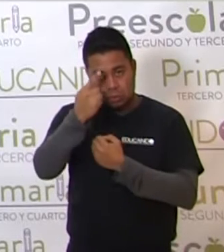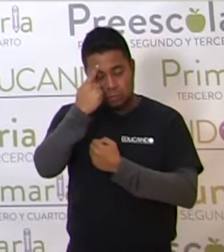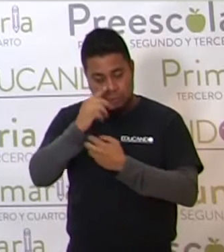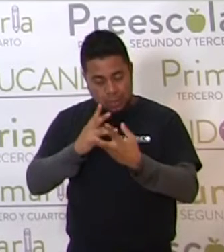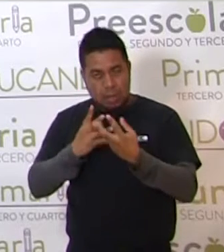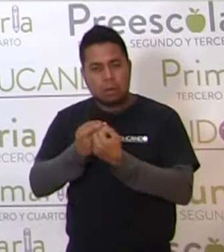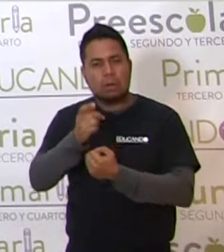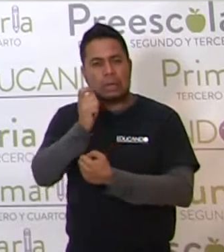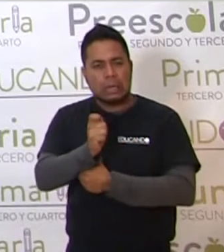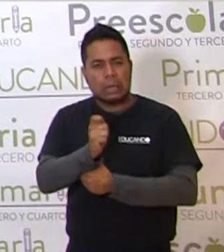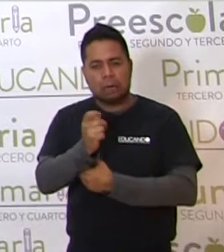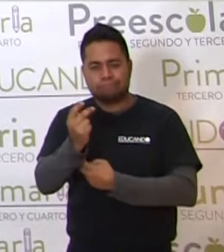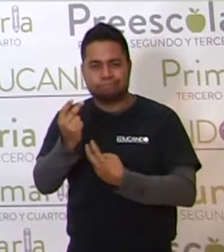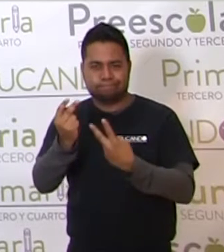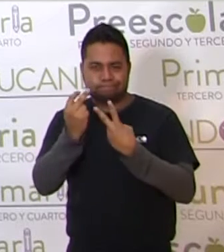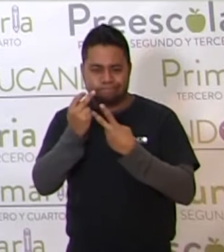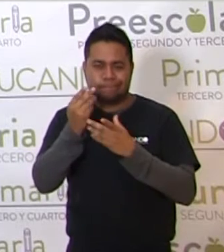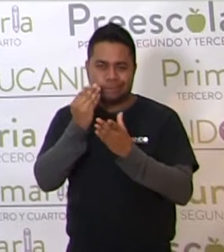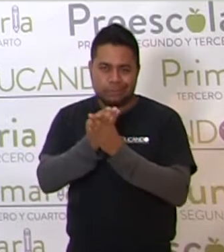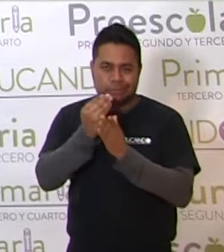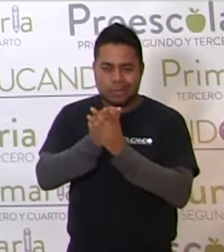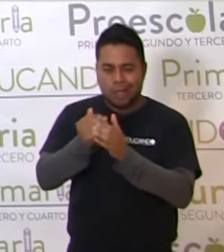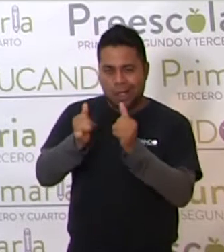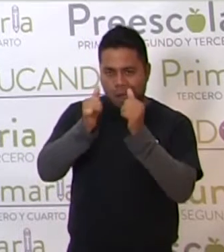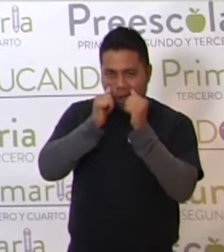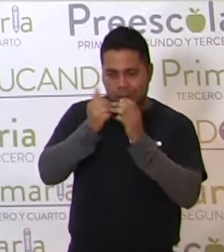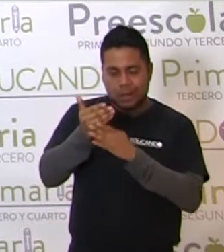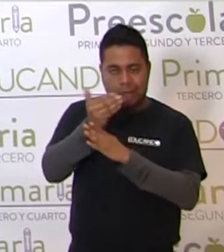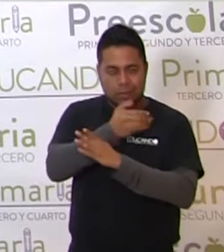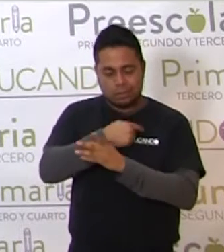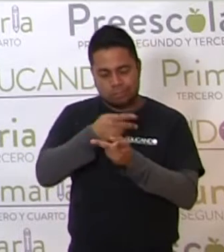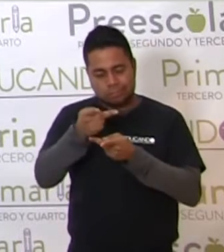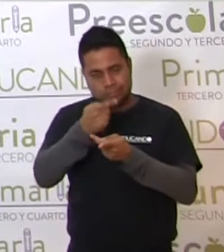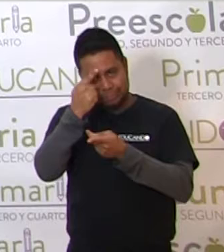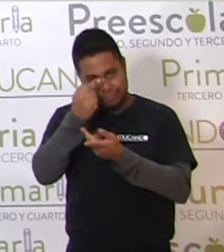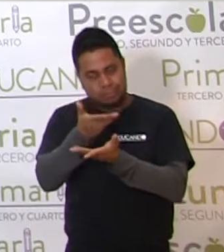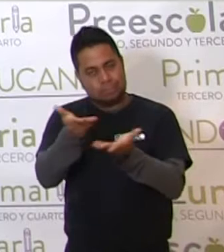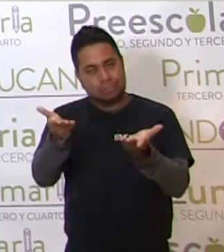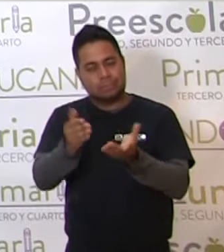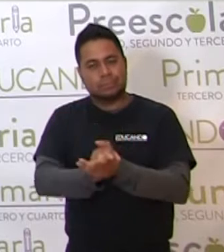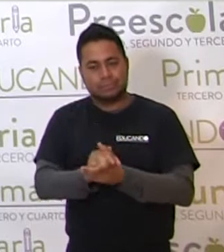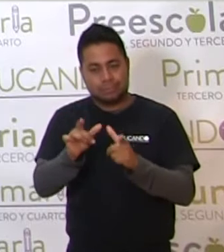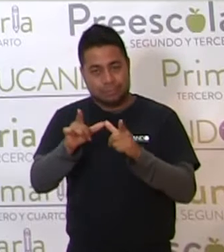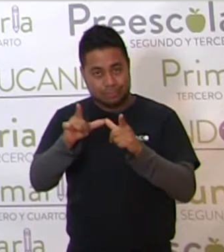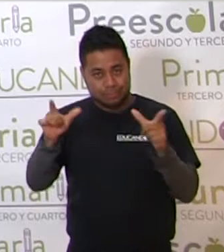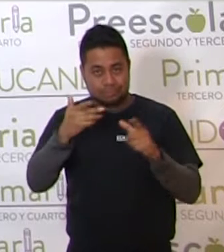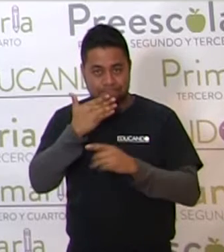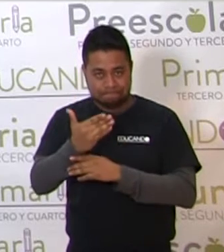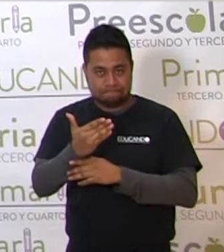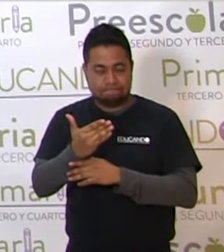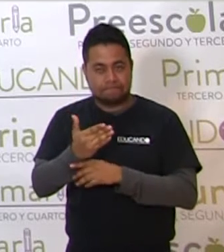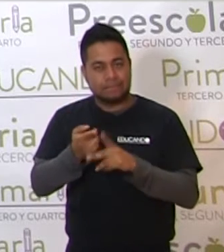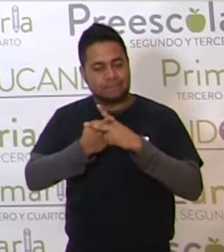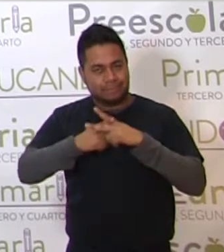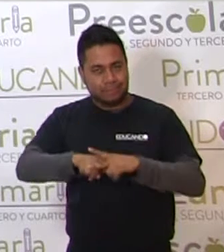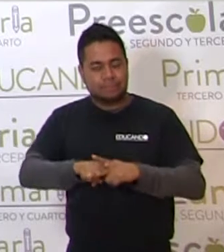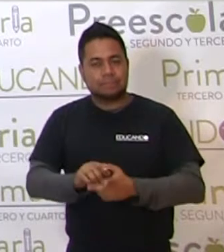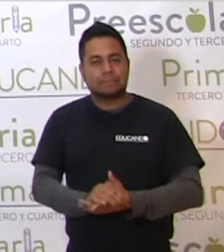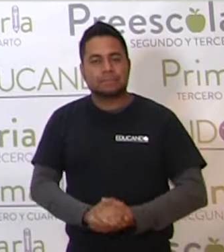que juntos puedan observar esta sesión que hemos preparado para ustedes están listos